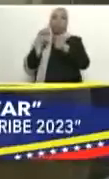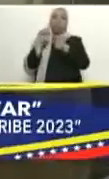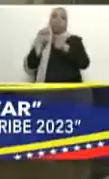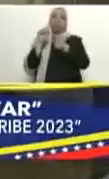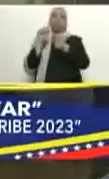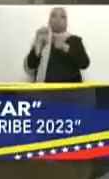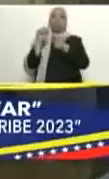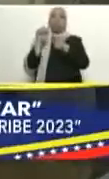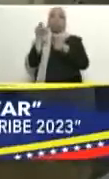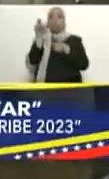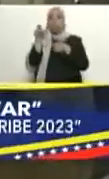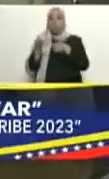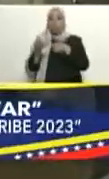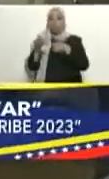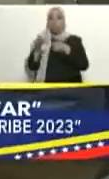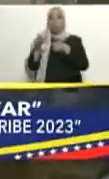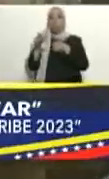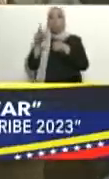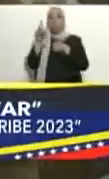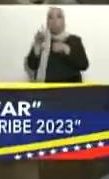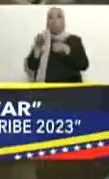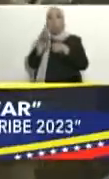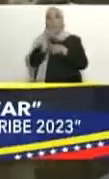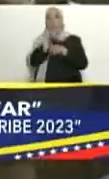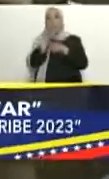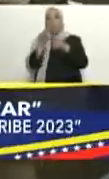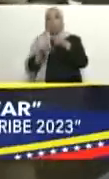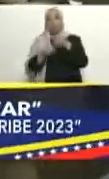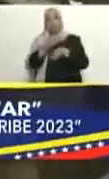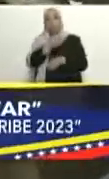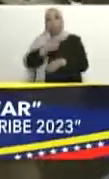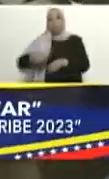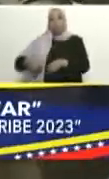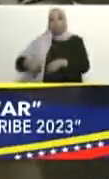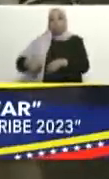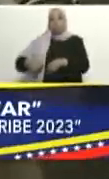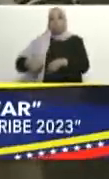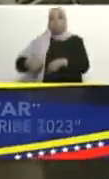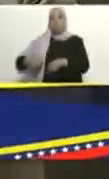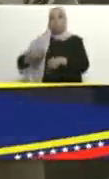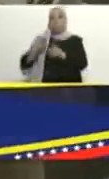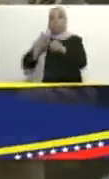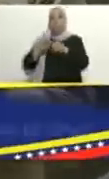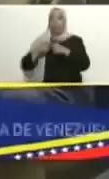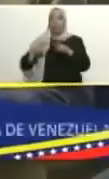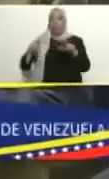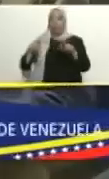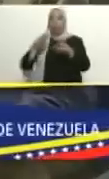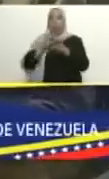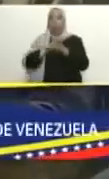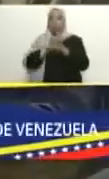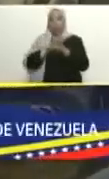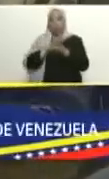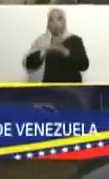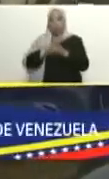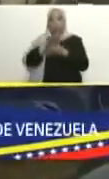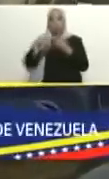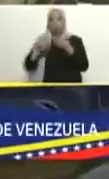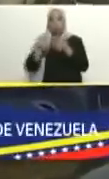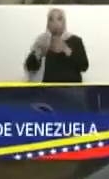la Defensa y vicepresidente de Gobierno para la Soberanía Nacional,